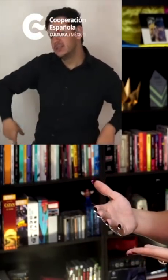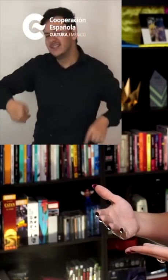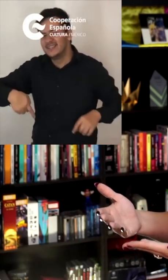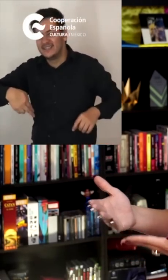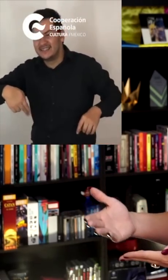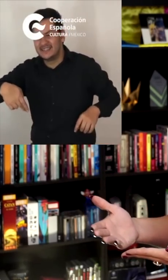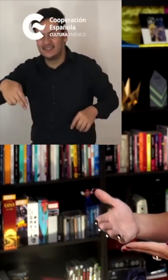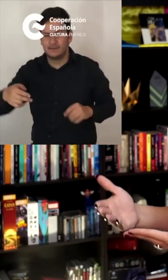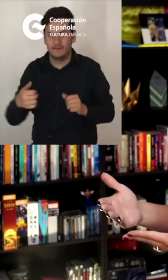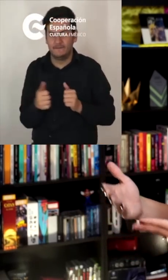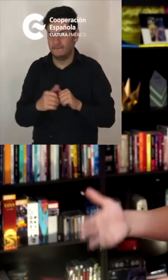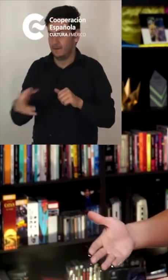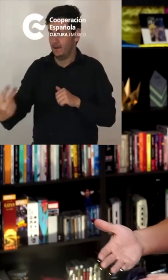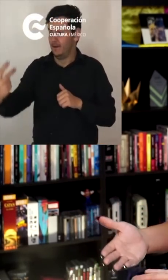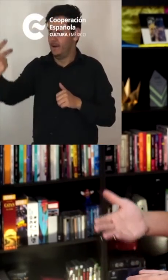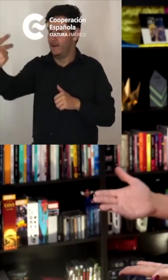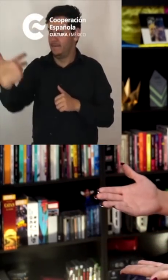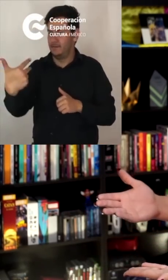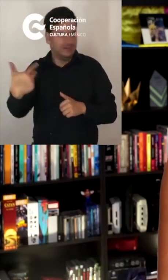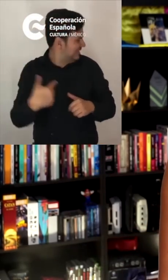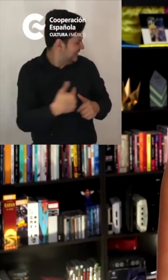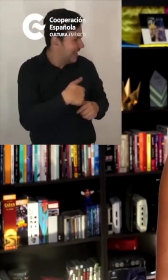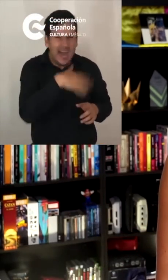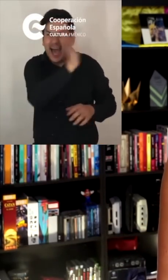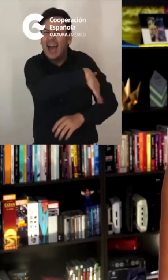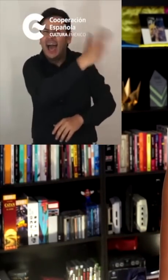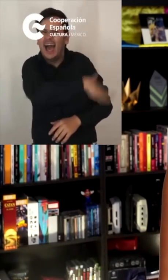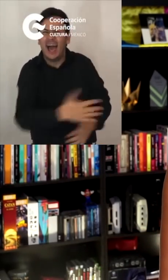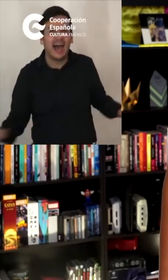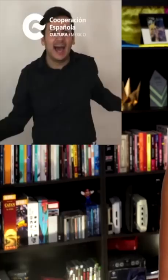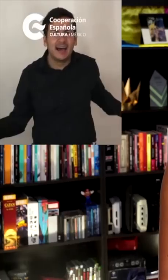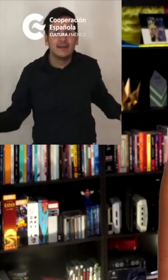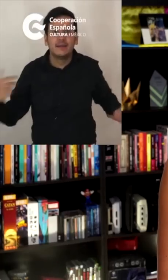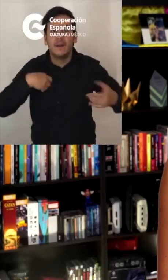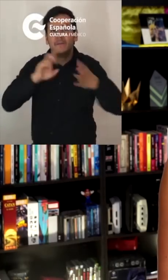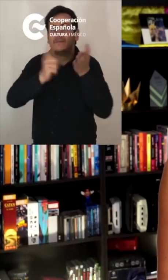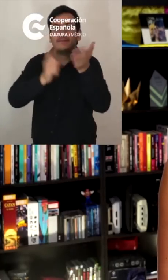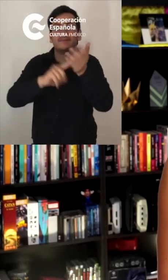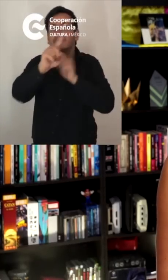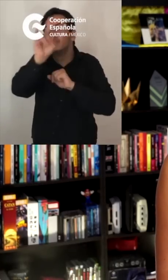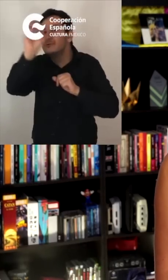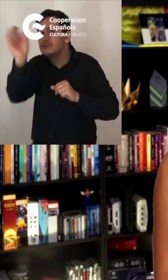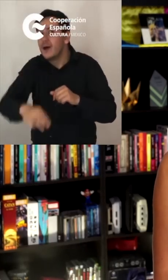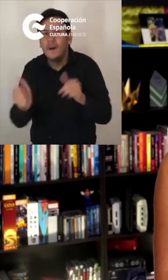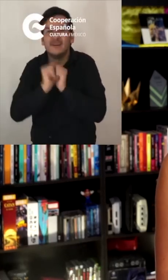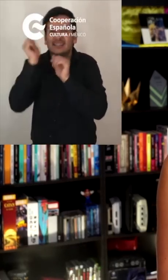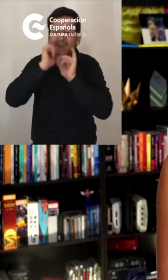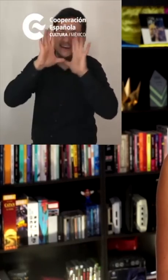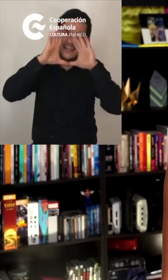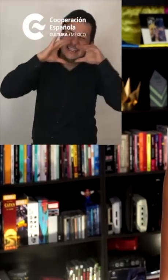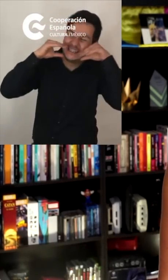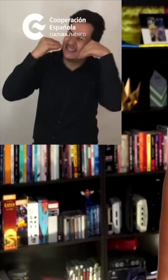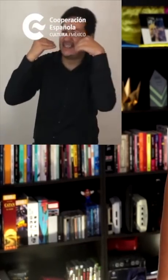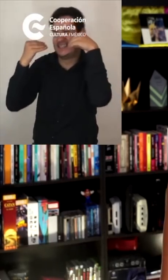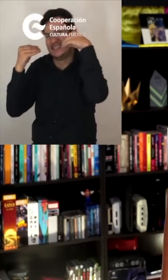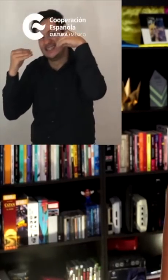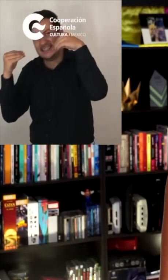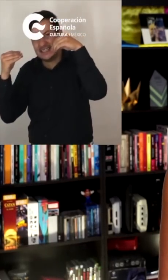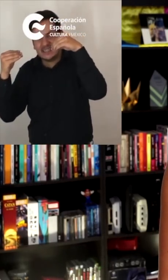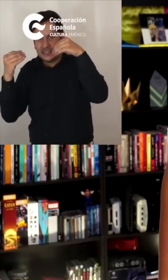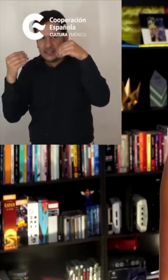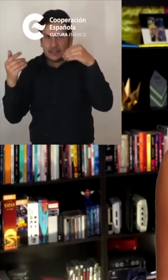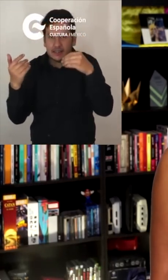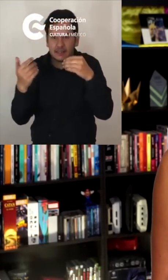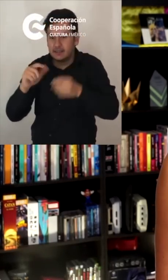que estaba en toma en plena llamada. ¡Ey! Zoom. La app que nos recuerda que estamos programados para sonreírle artificialmente a las cámaras. Detalle que sale en